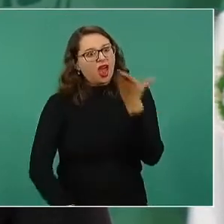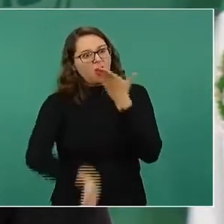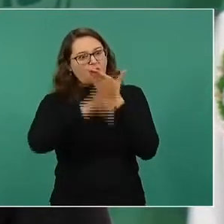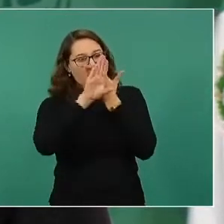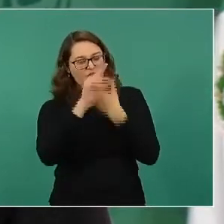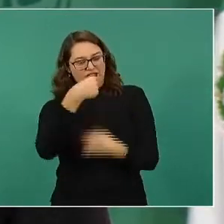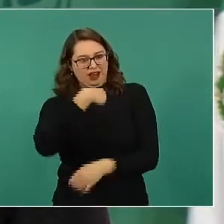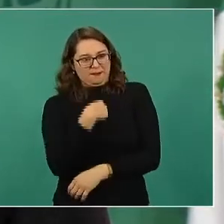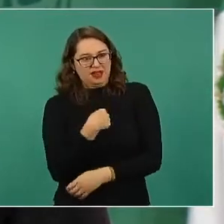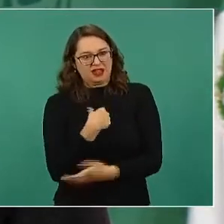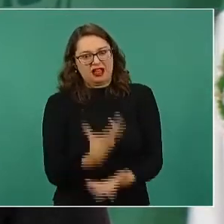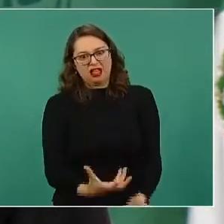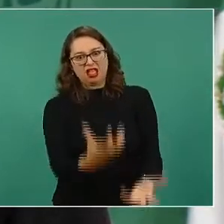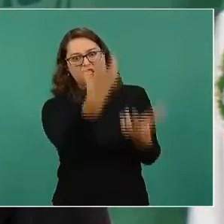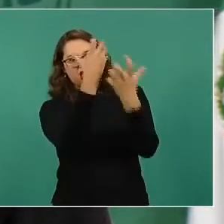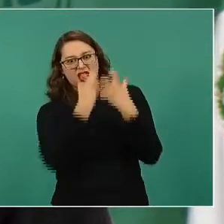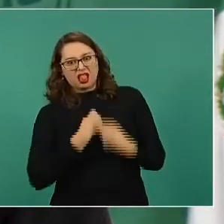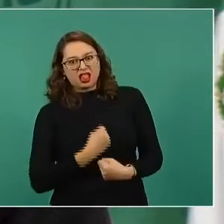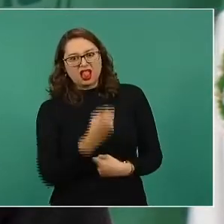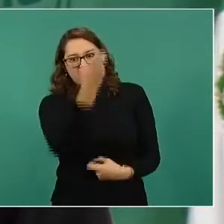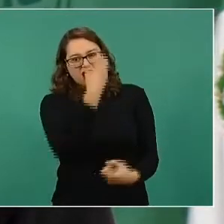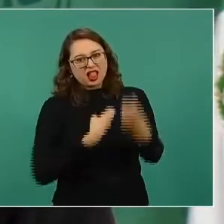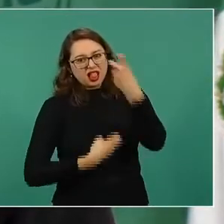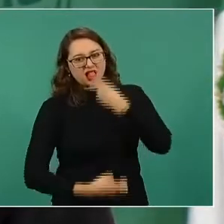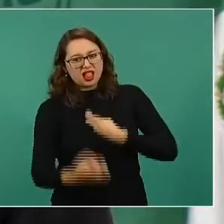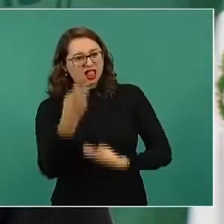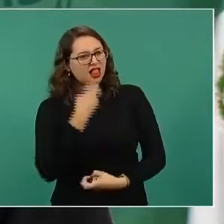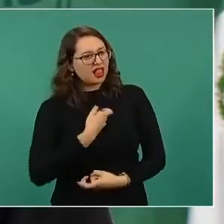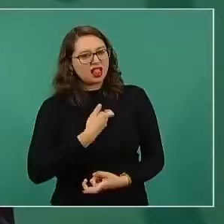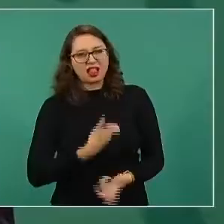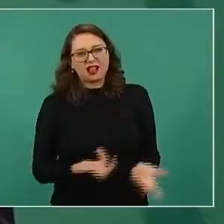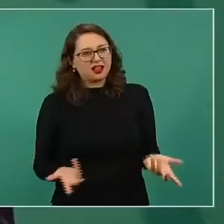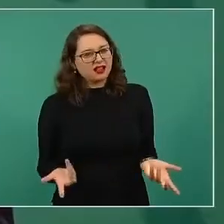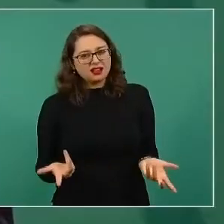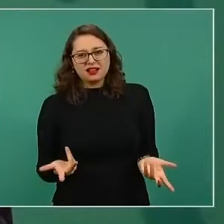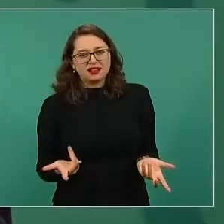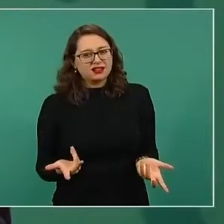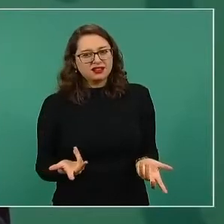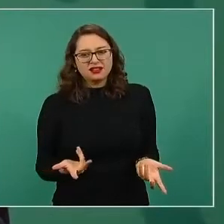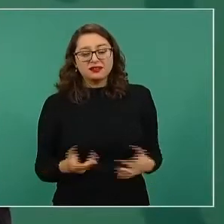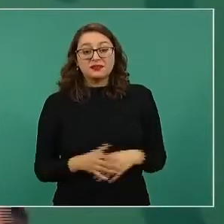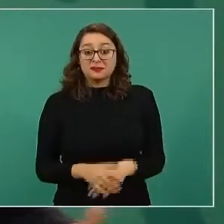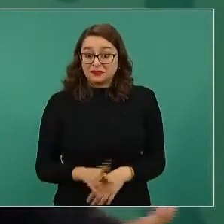en contra del presidente Madero, vil,